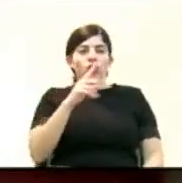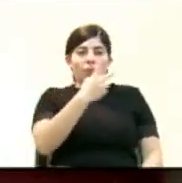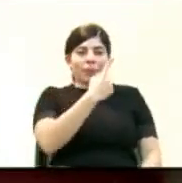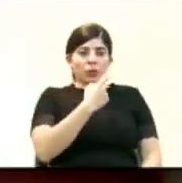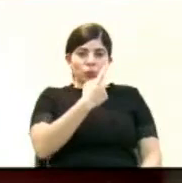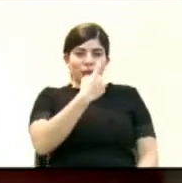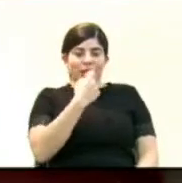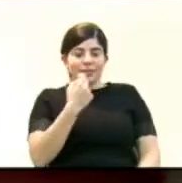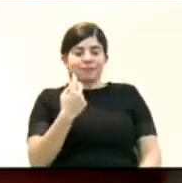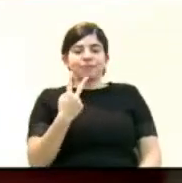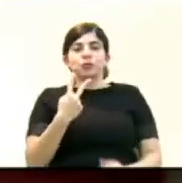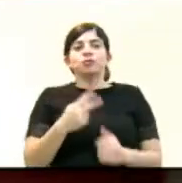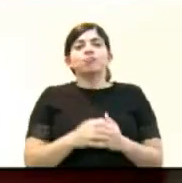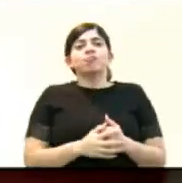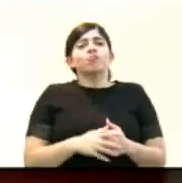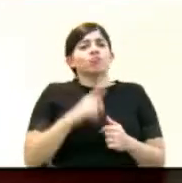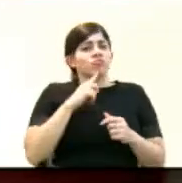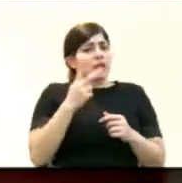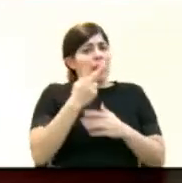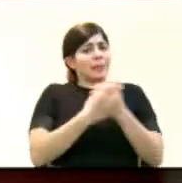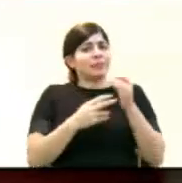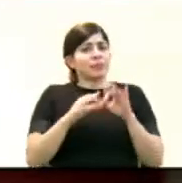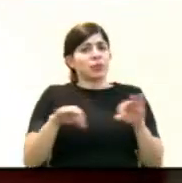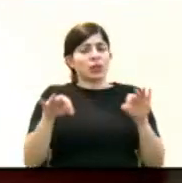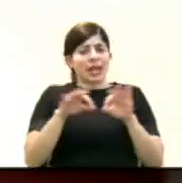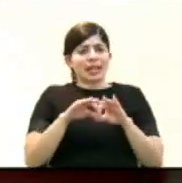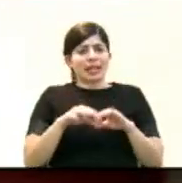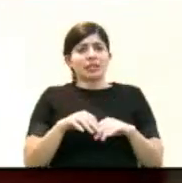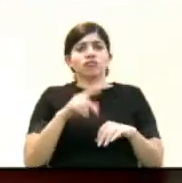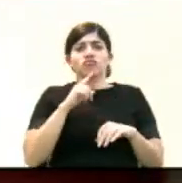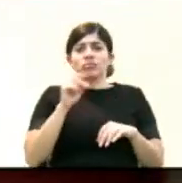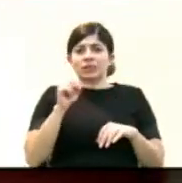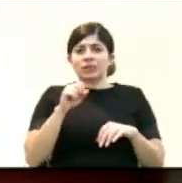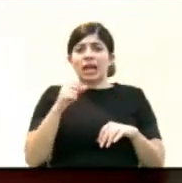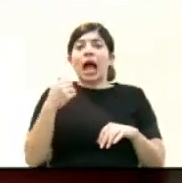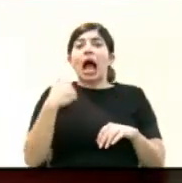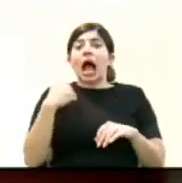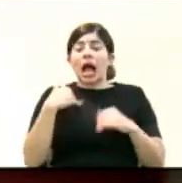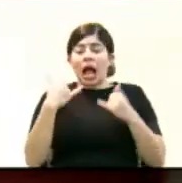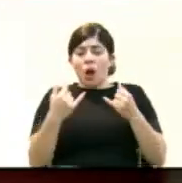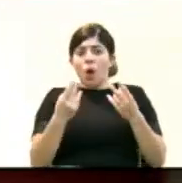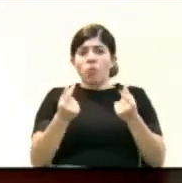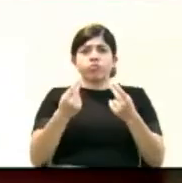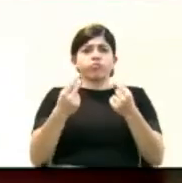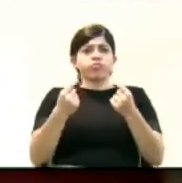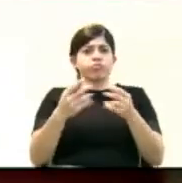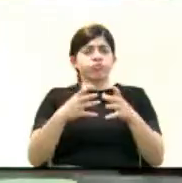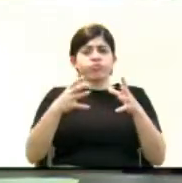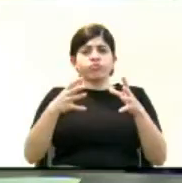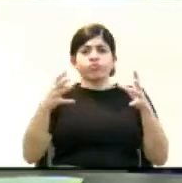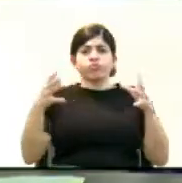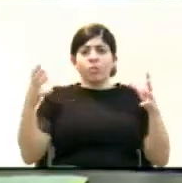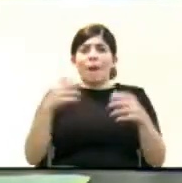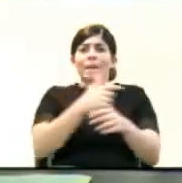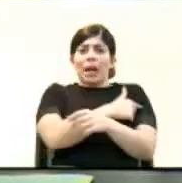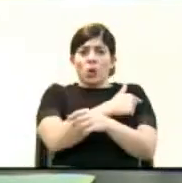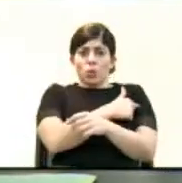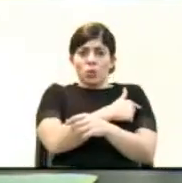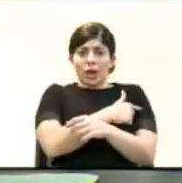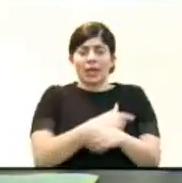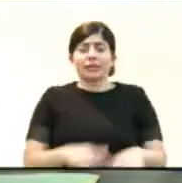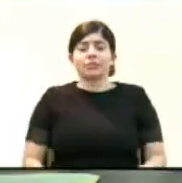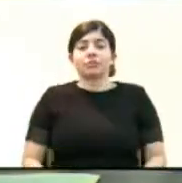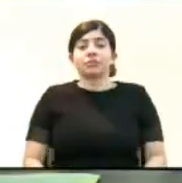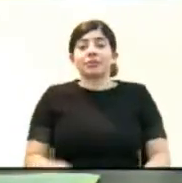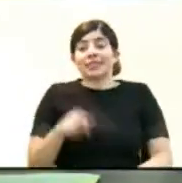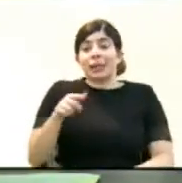dos preguntas. Son muy relevantes. Efectivamente, hay un aceleramiento en la vacunación.